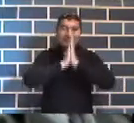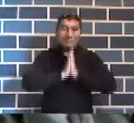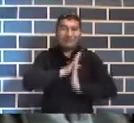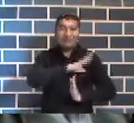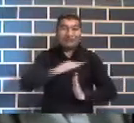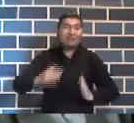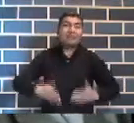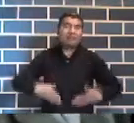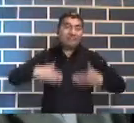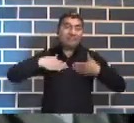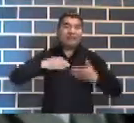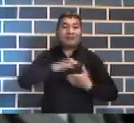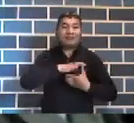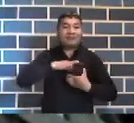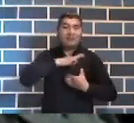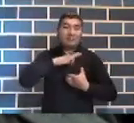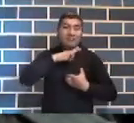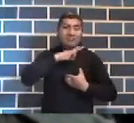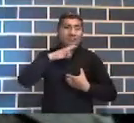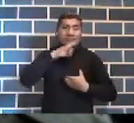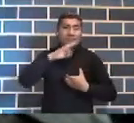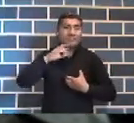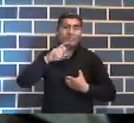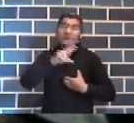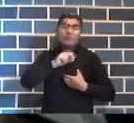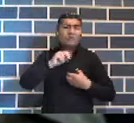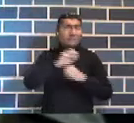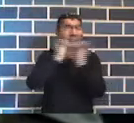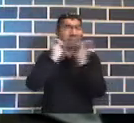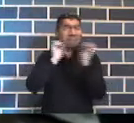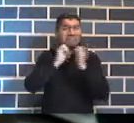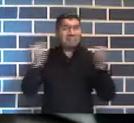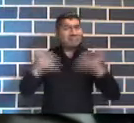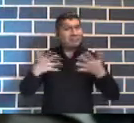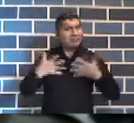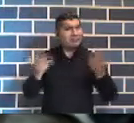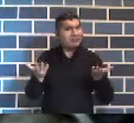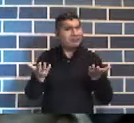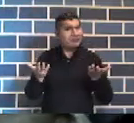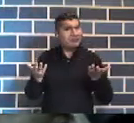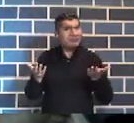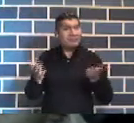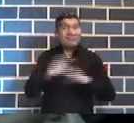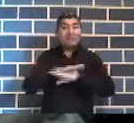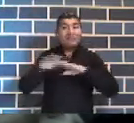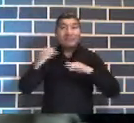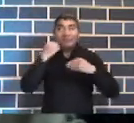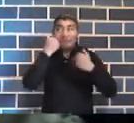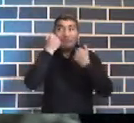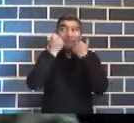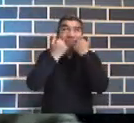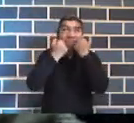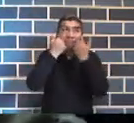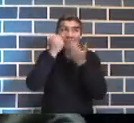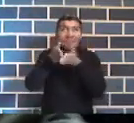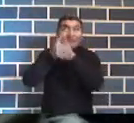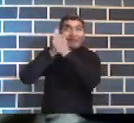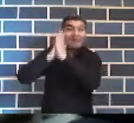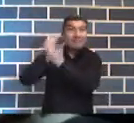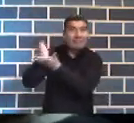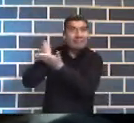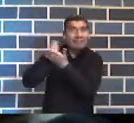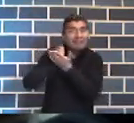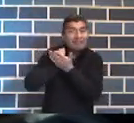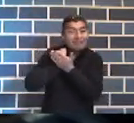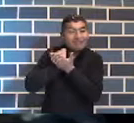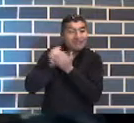espiritual y no hay que tener miedo tampoco vergüenza en pedir ayuda y